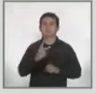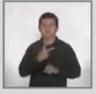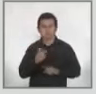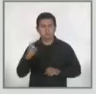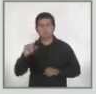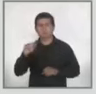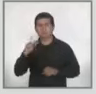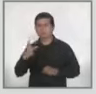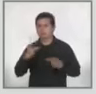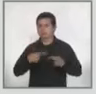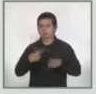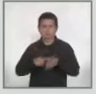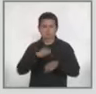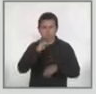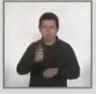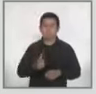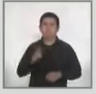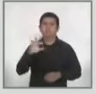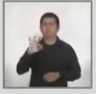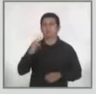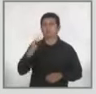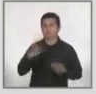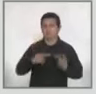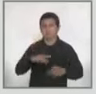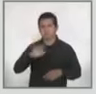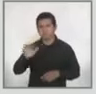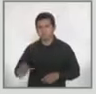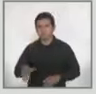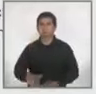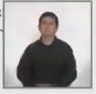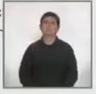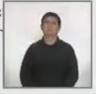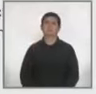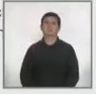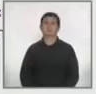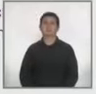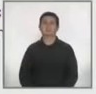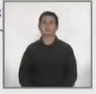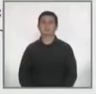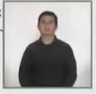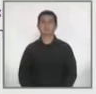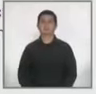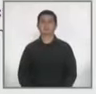262 casos negativos y 41 defunciones.